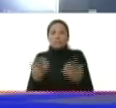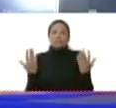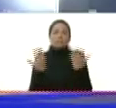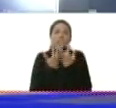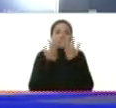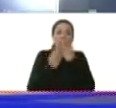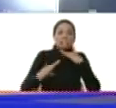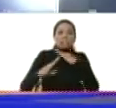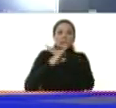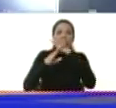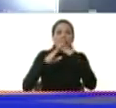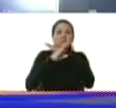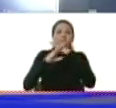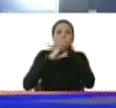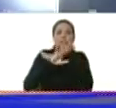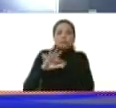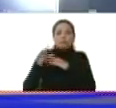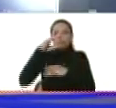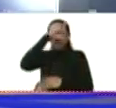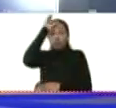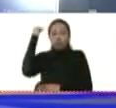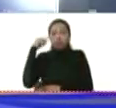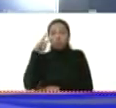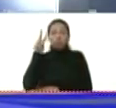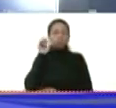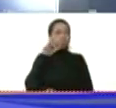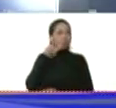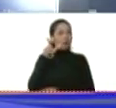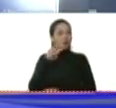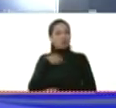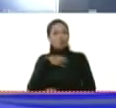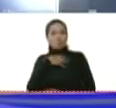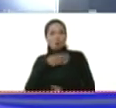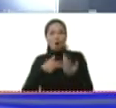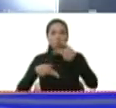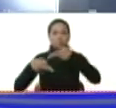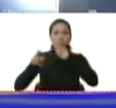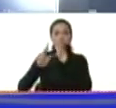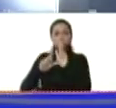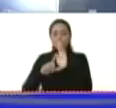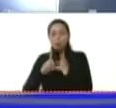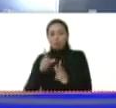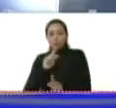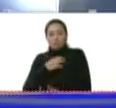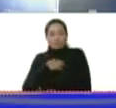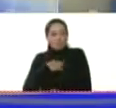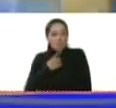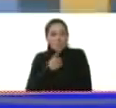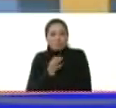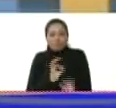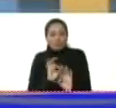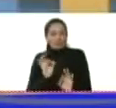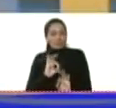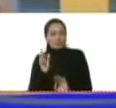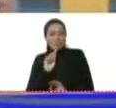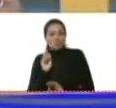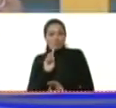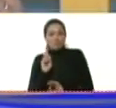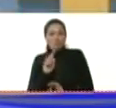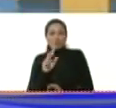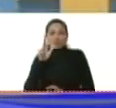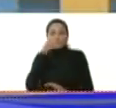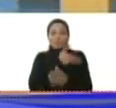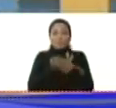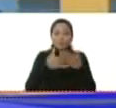el bloqueo, que Trump me miró mal y no voy, puedo construir más. No, yo no digo eso. Yo digo 3 millones